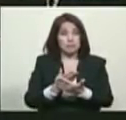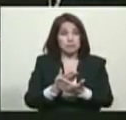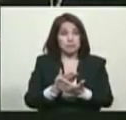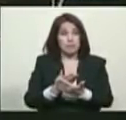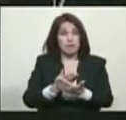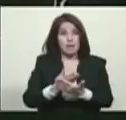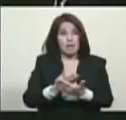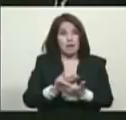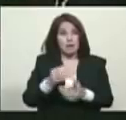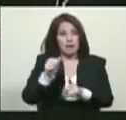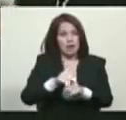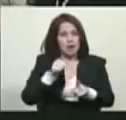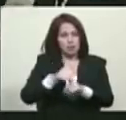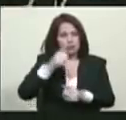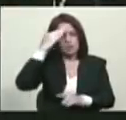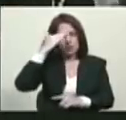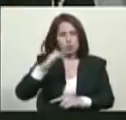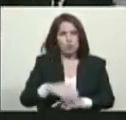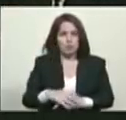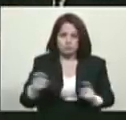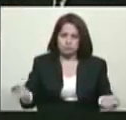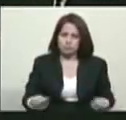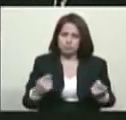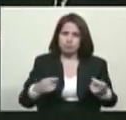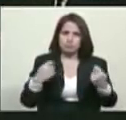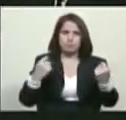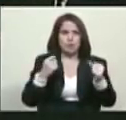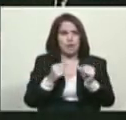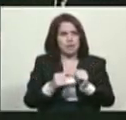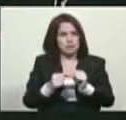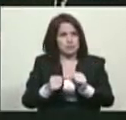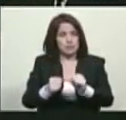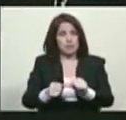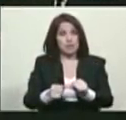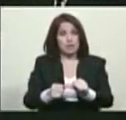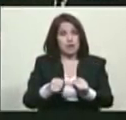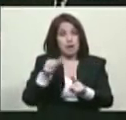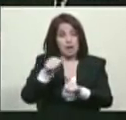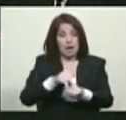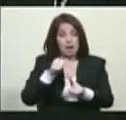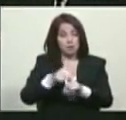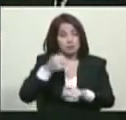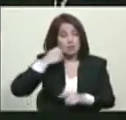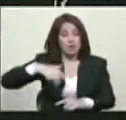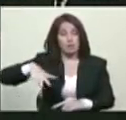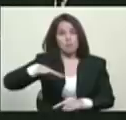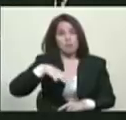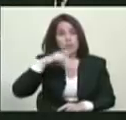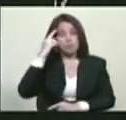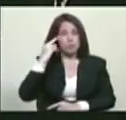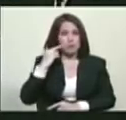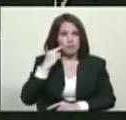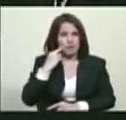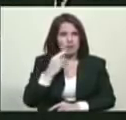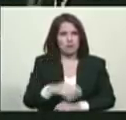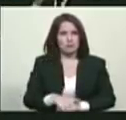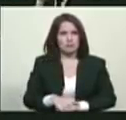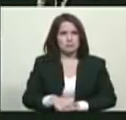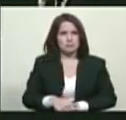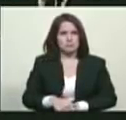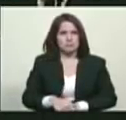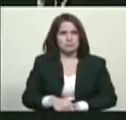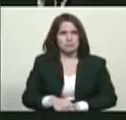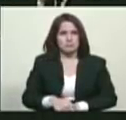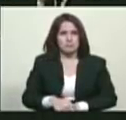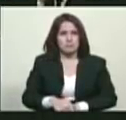Cuba, incentivando a seguir la lucha del pueblo bolivariano y de la República Bolivariana